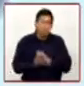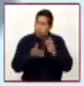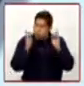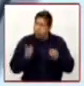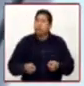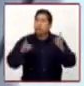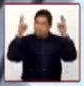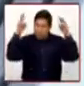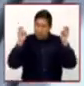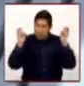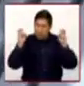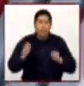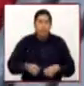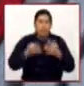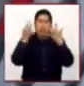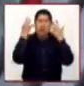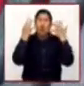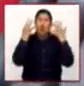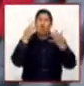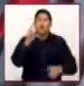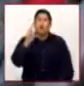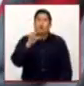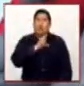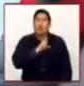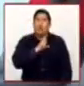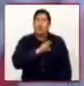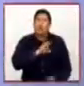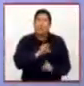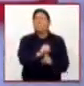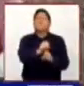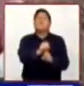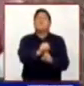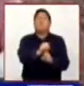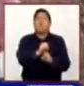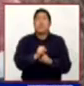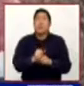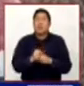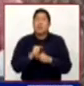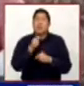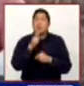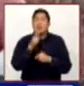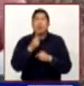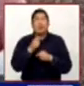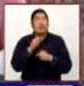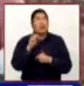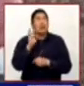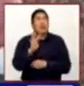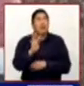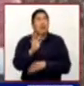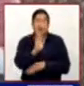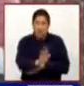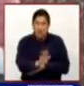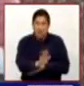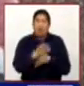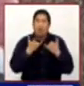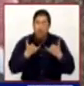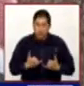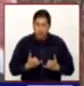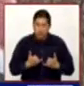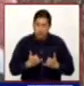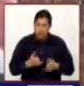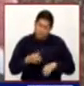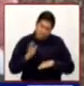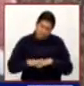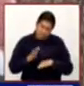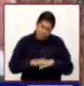Y sobre este mismo tema, son 8 los policías efectivos de Humopar que desde las 16 horas de esta jornada